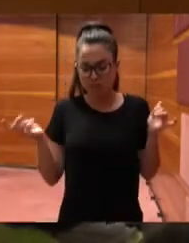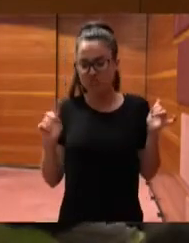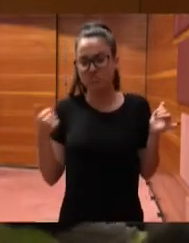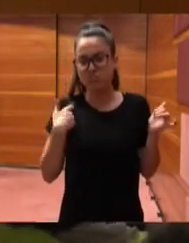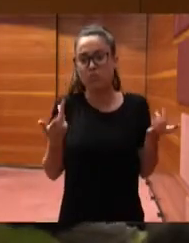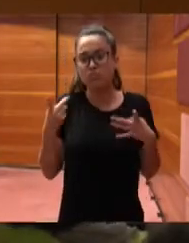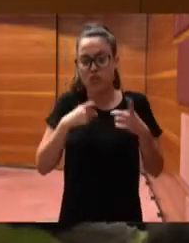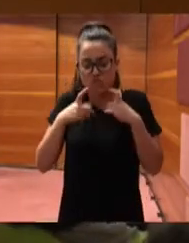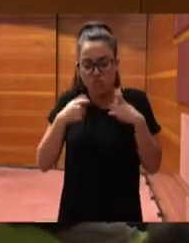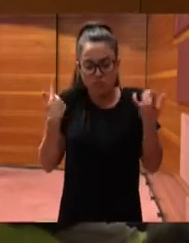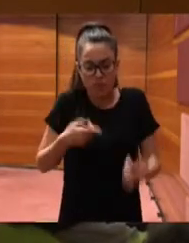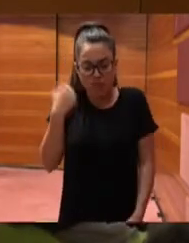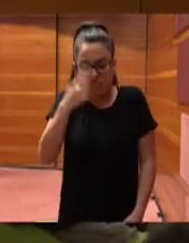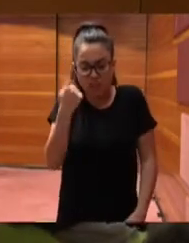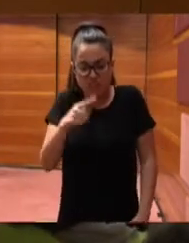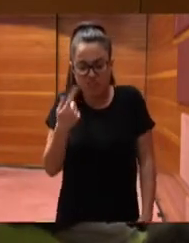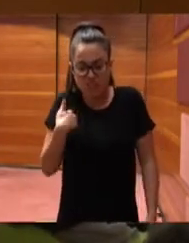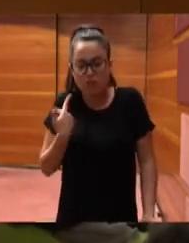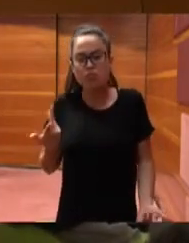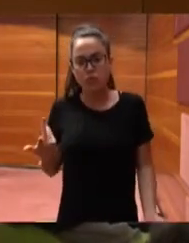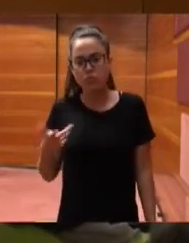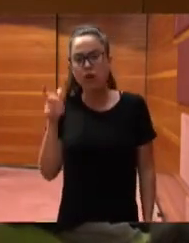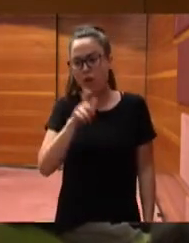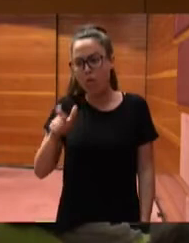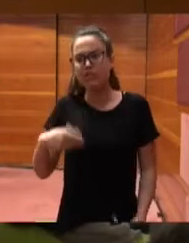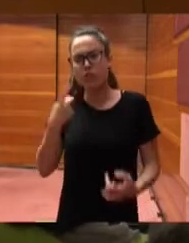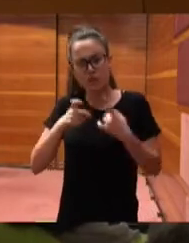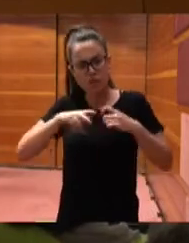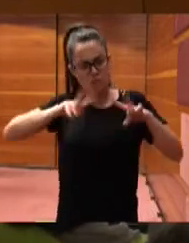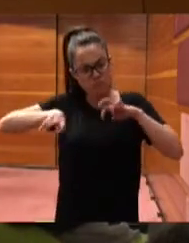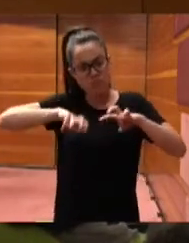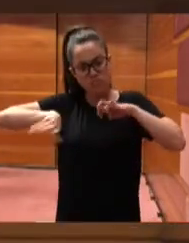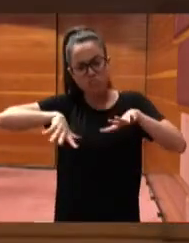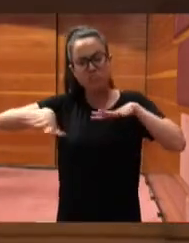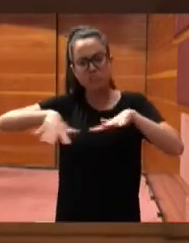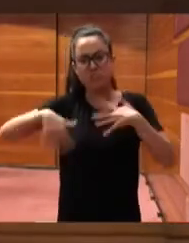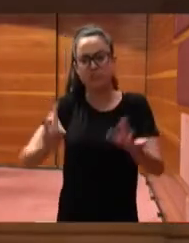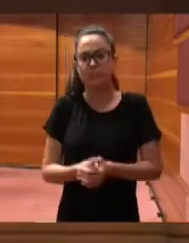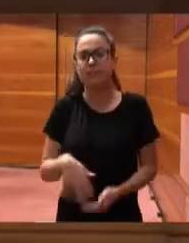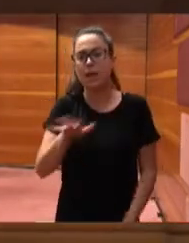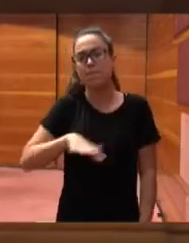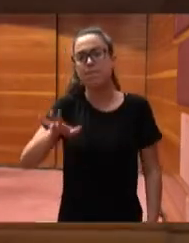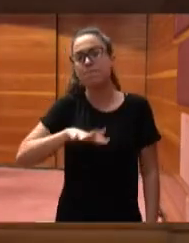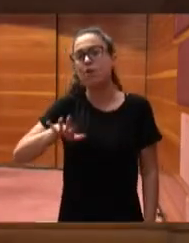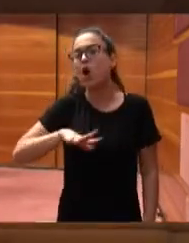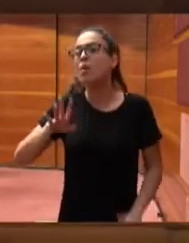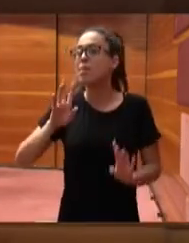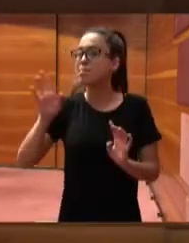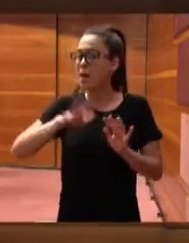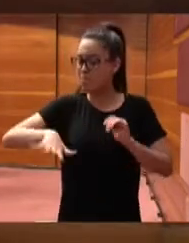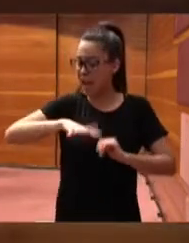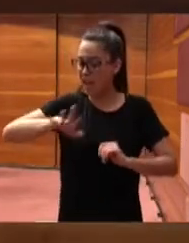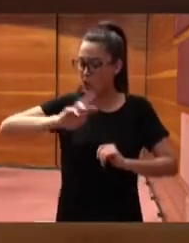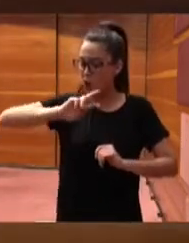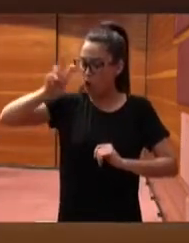información, la busco, la sé, y soy una persona que me gusta estar informada. Entonces, digo, no me veo barrio, difícil lo tengo. Pues hay